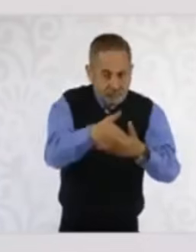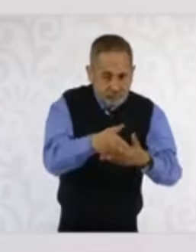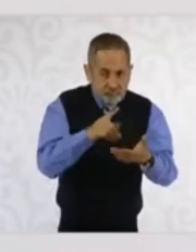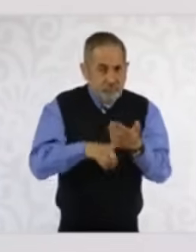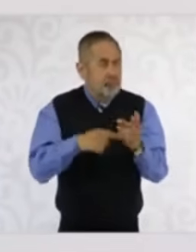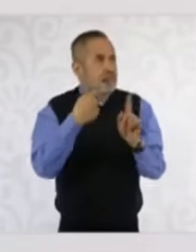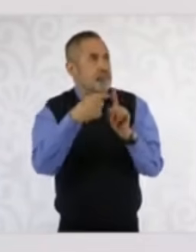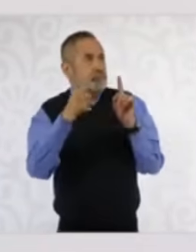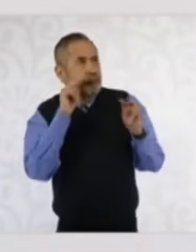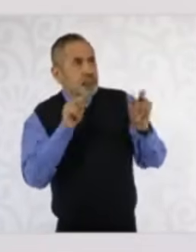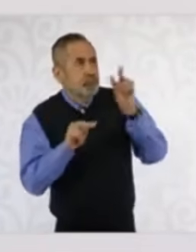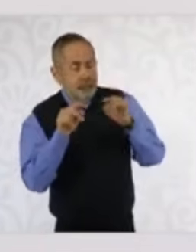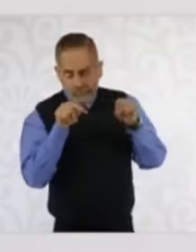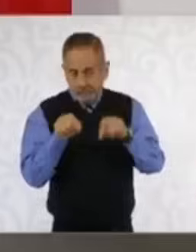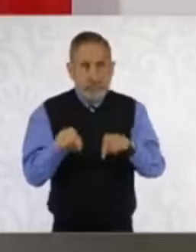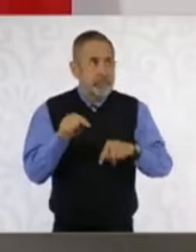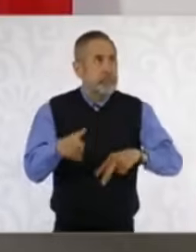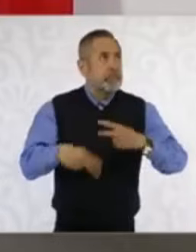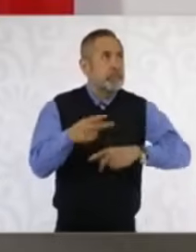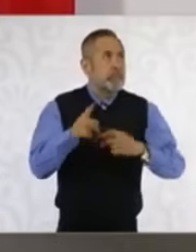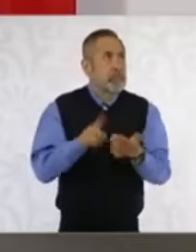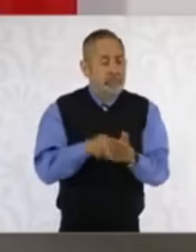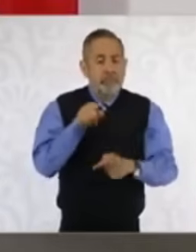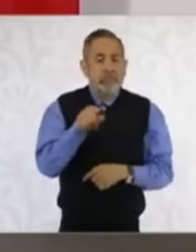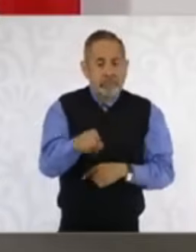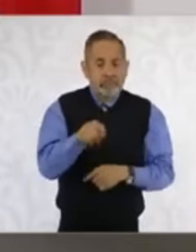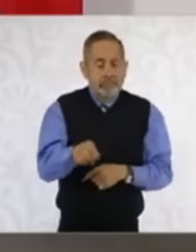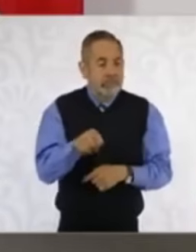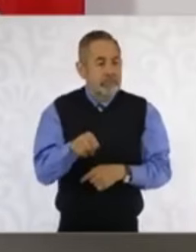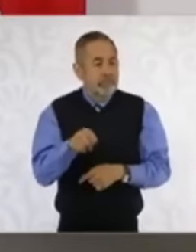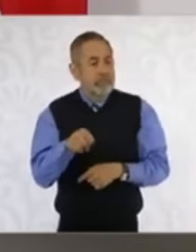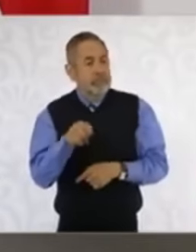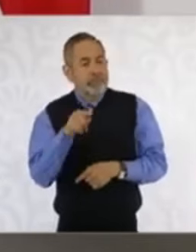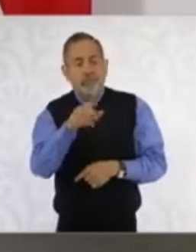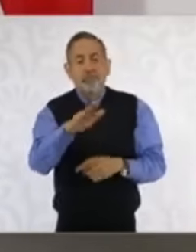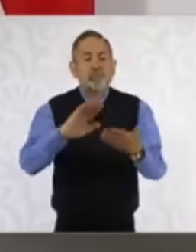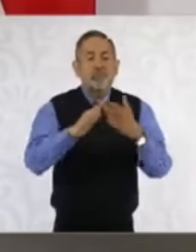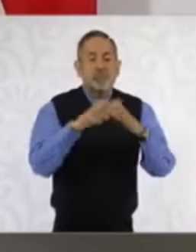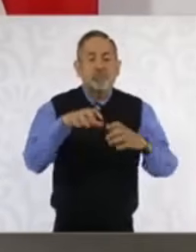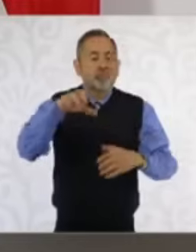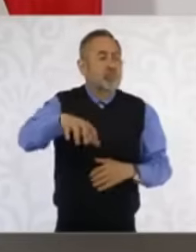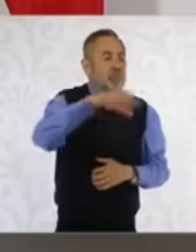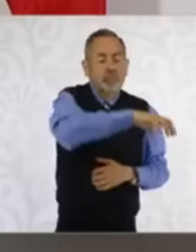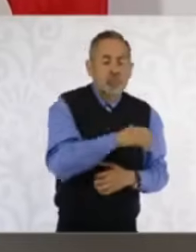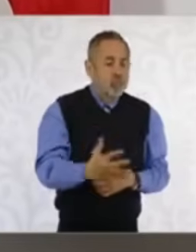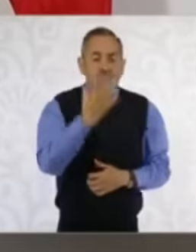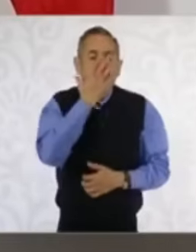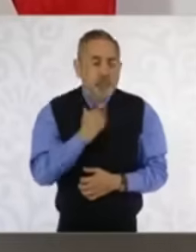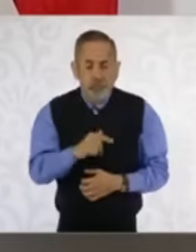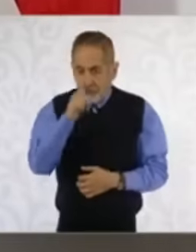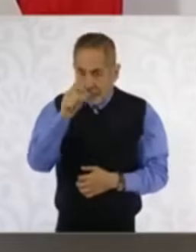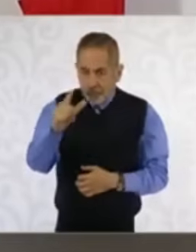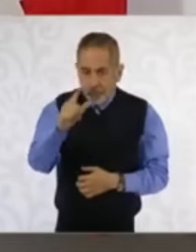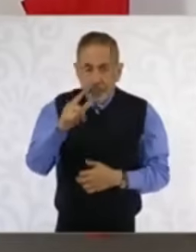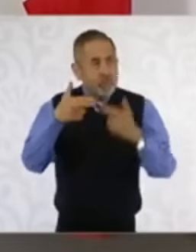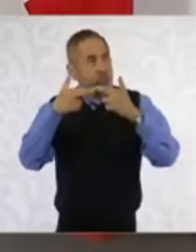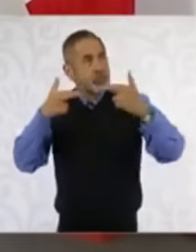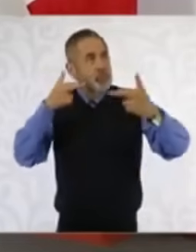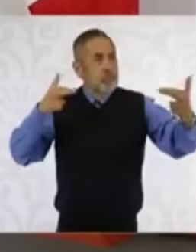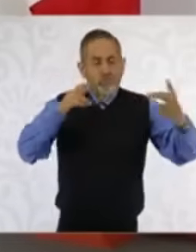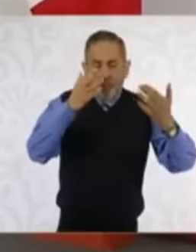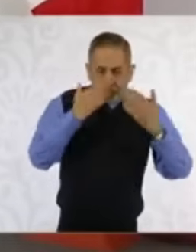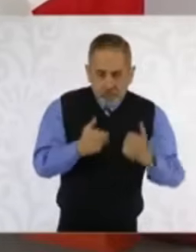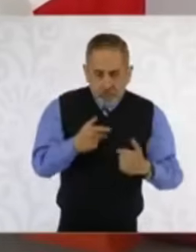que le echaron durante tantos años. Imagínense, poder contar con una pensión que realmente les permita vivir sin preocupaciones